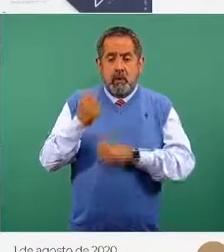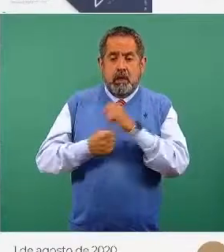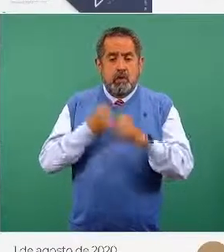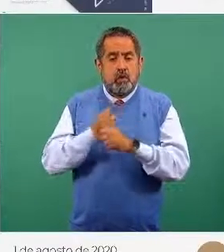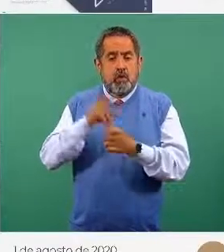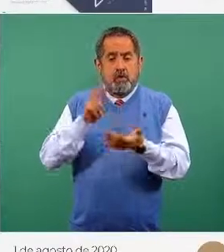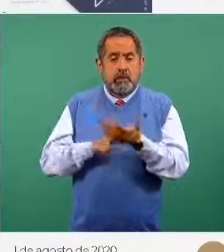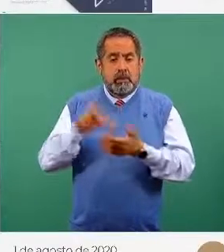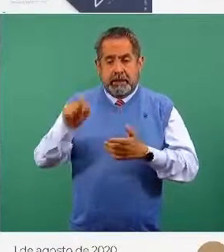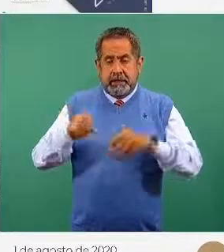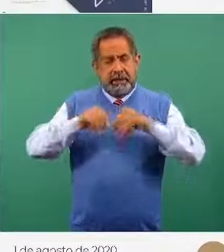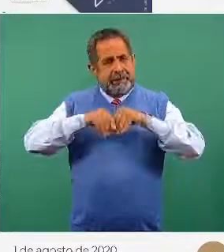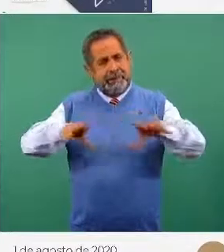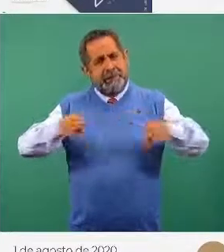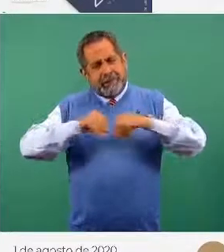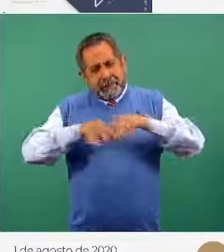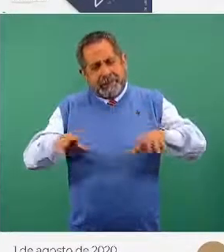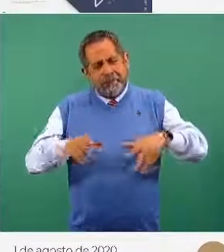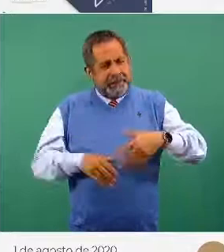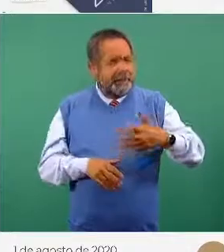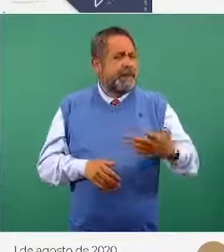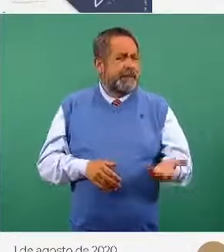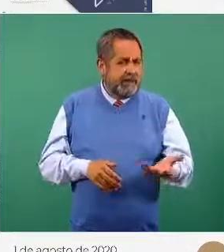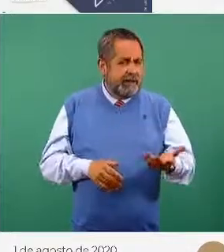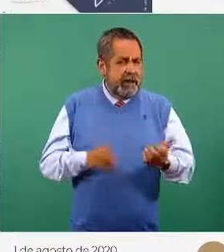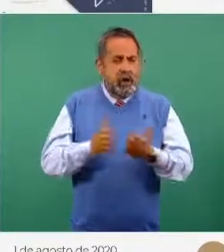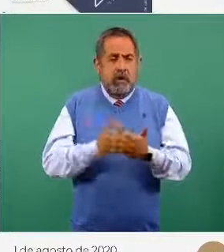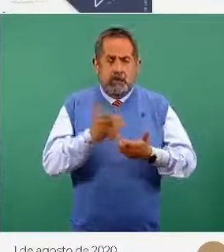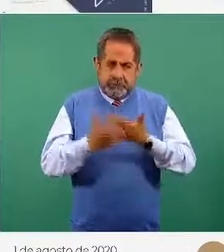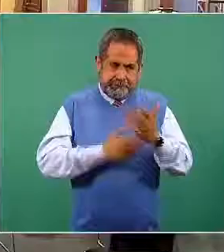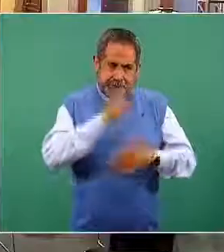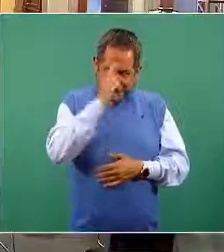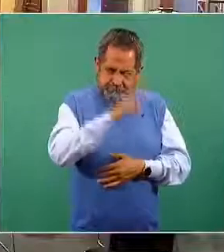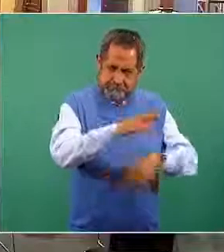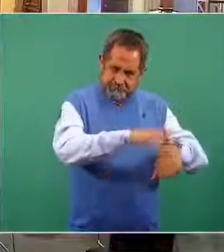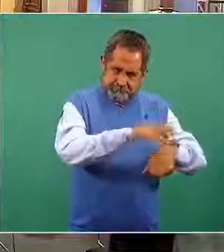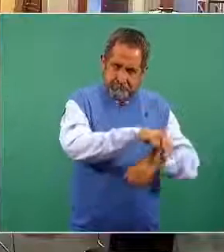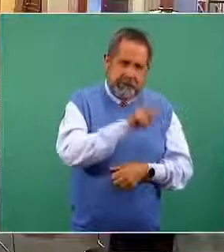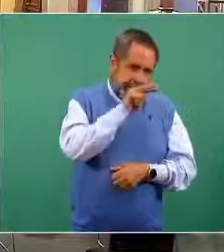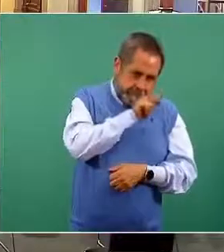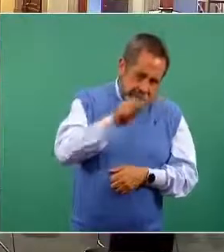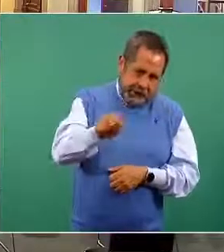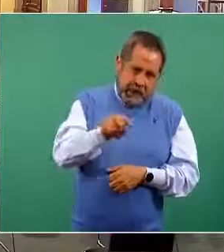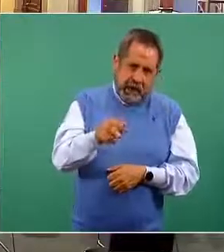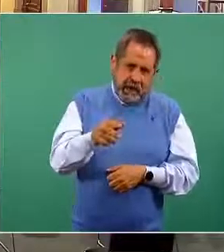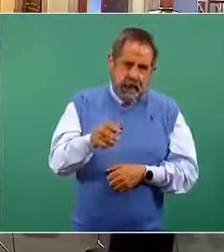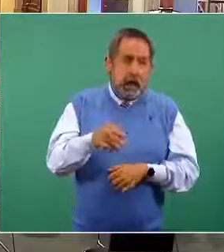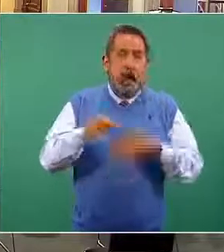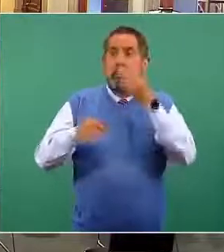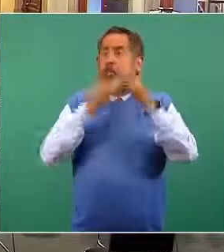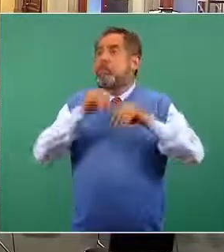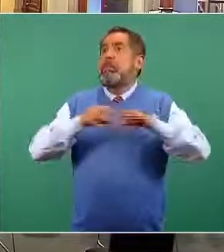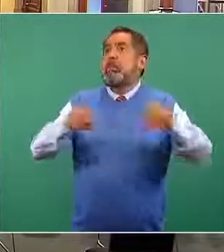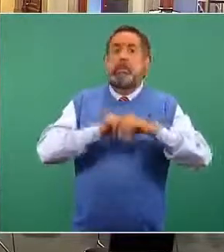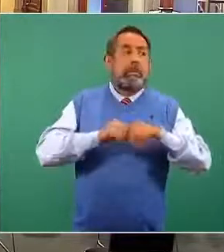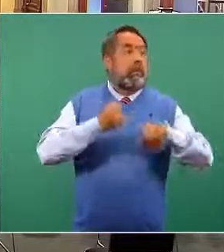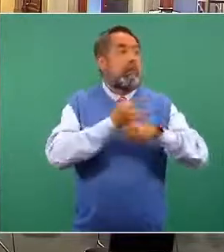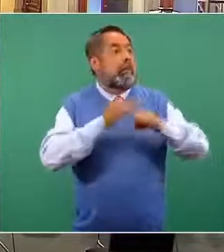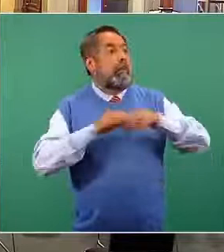2020. Entonces, respetuosa invitación, échenle un ojito antes de hacer la primera